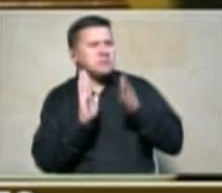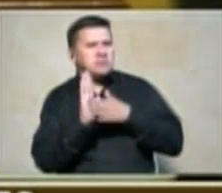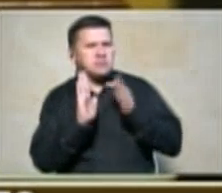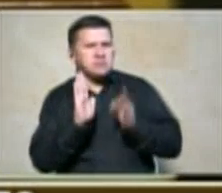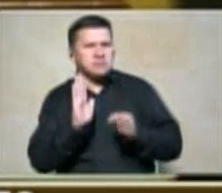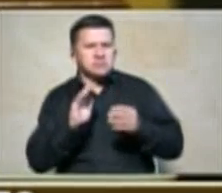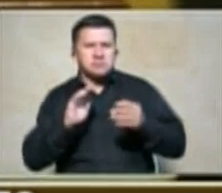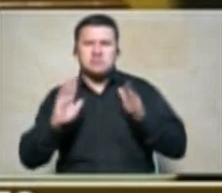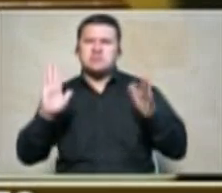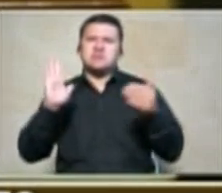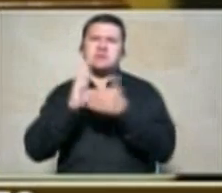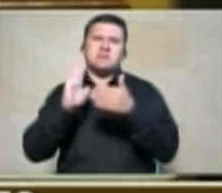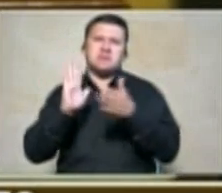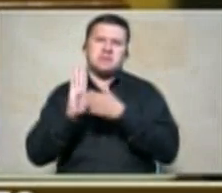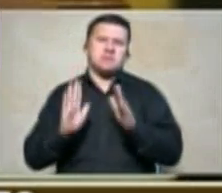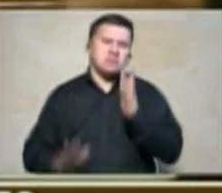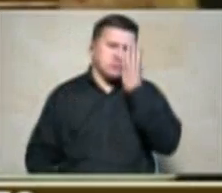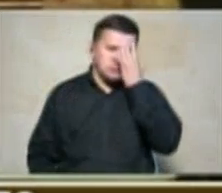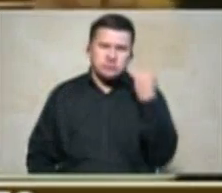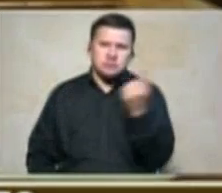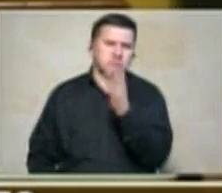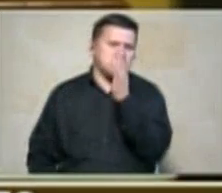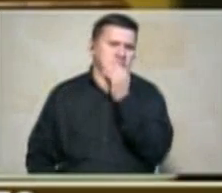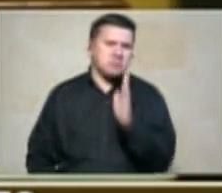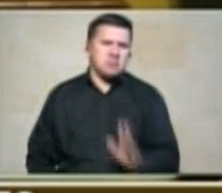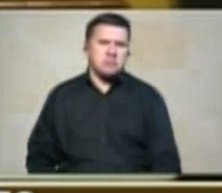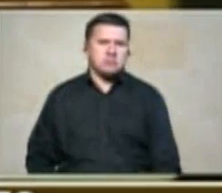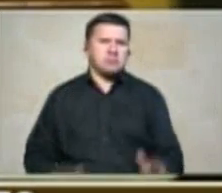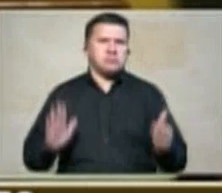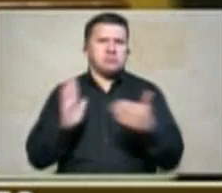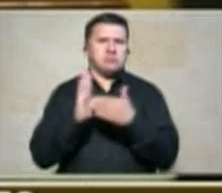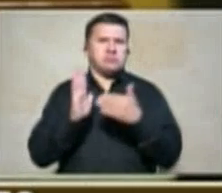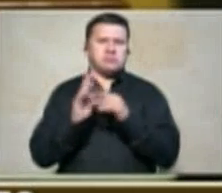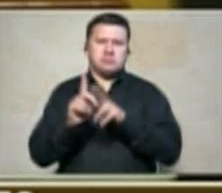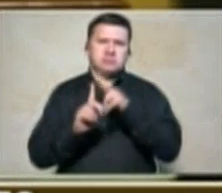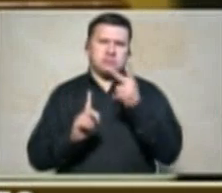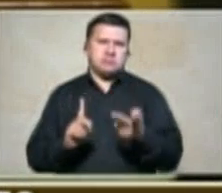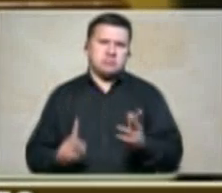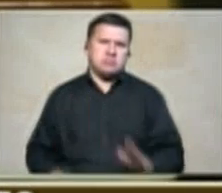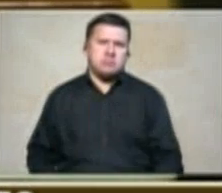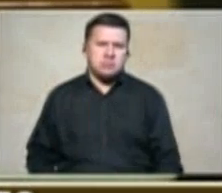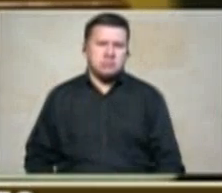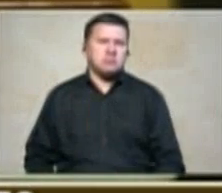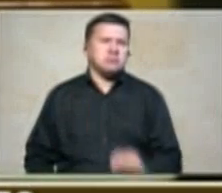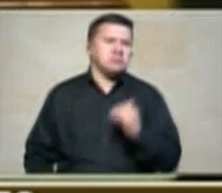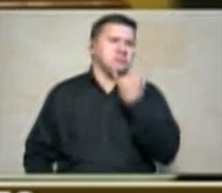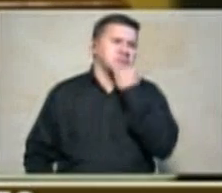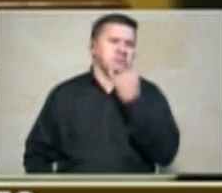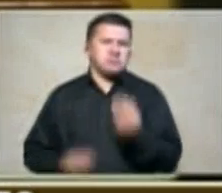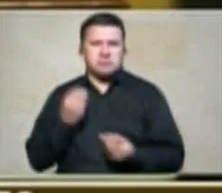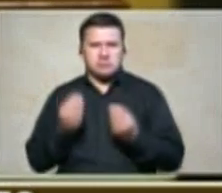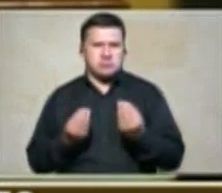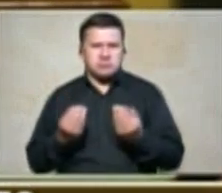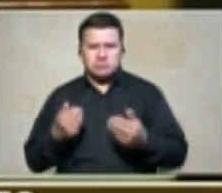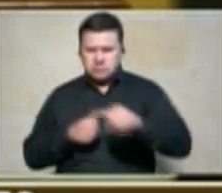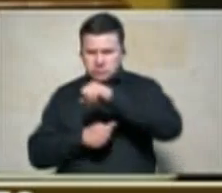que es la víctima, y resulta que lo que está haciendo es convirtiendo al demandado en víctima. Aquí no puede contraponer el estado